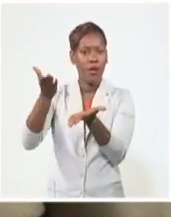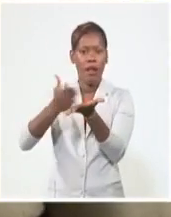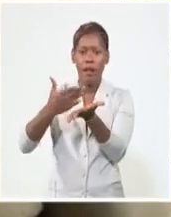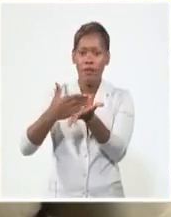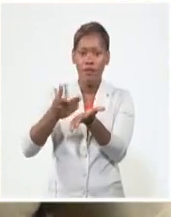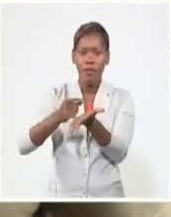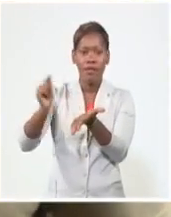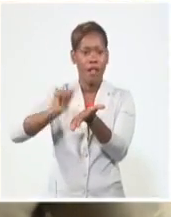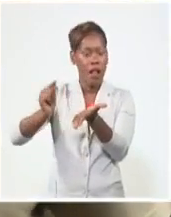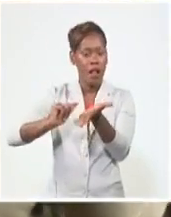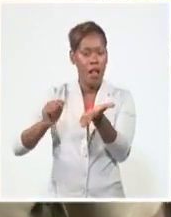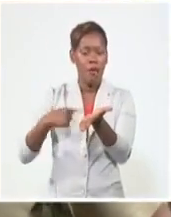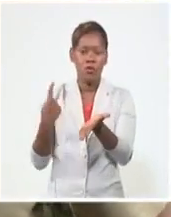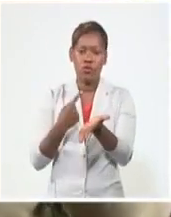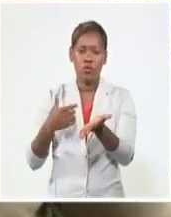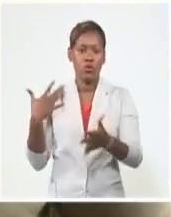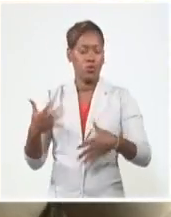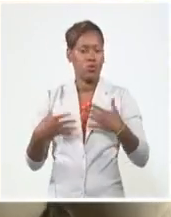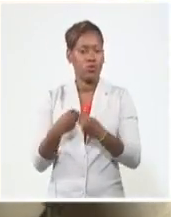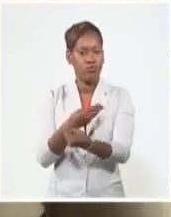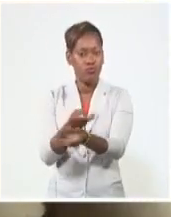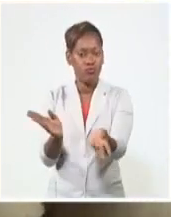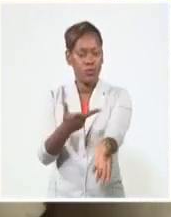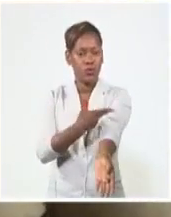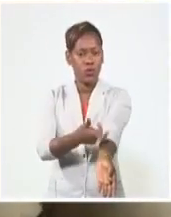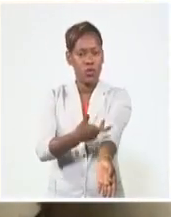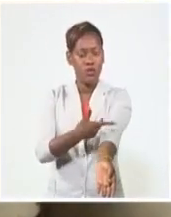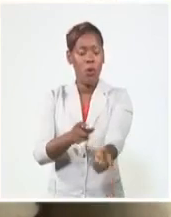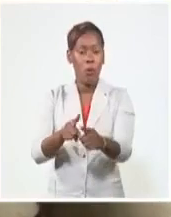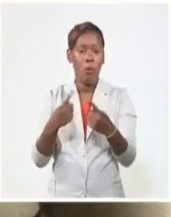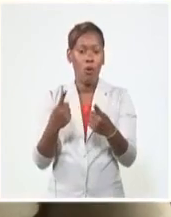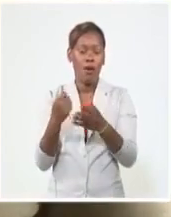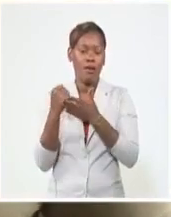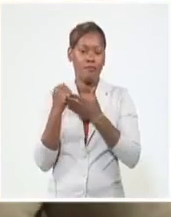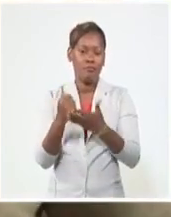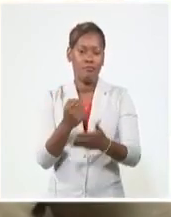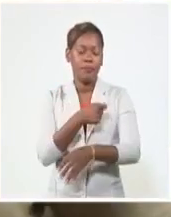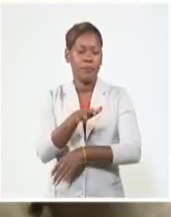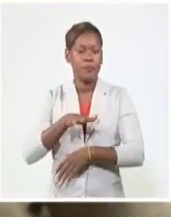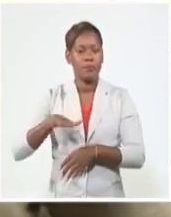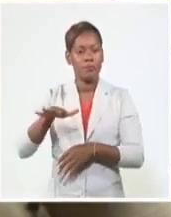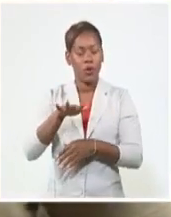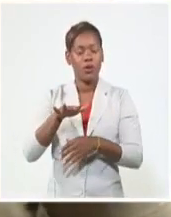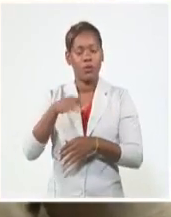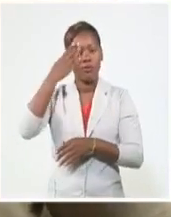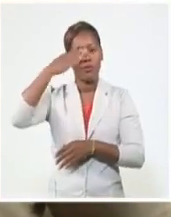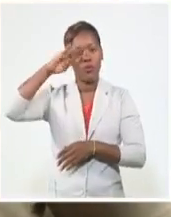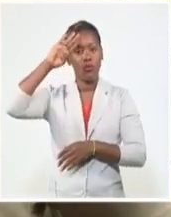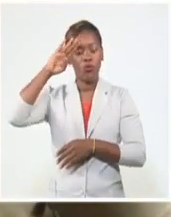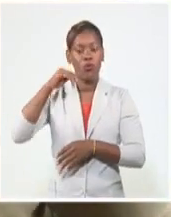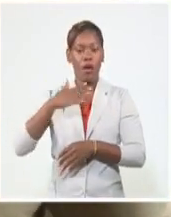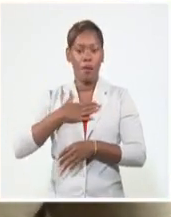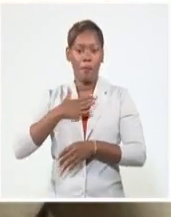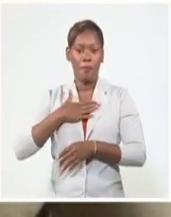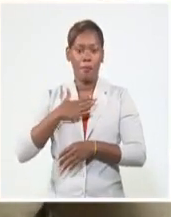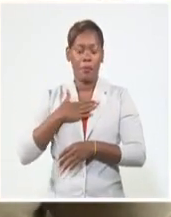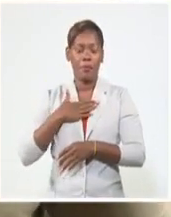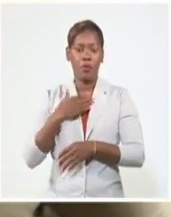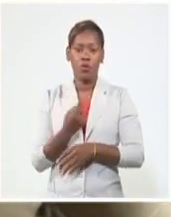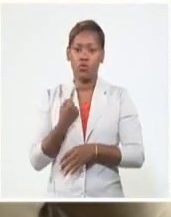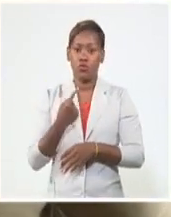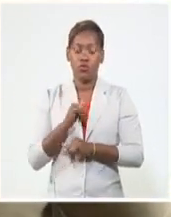para nosotros traer esta solidaridad, esta contribución material al pueblo cubano, para allá de